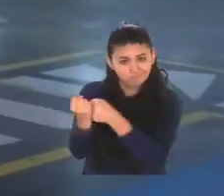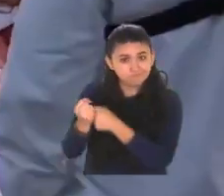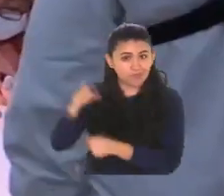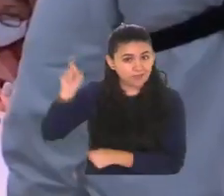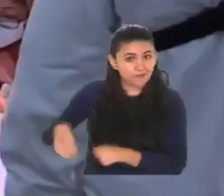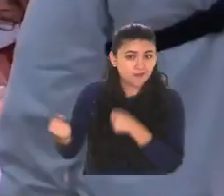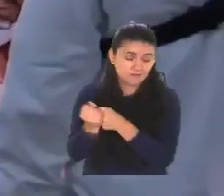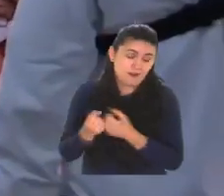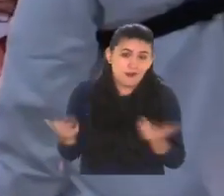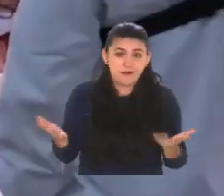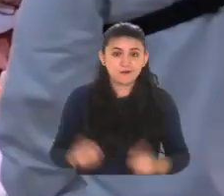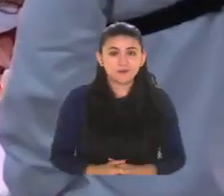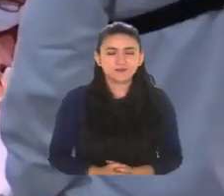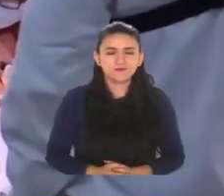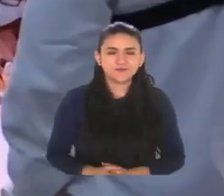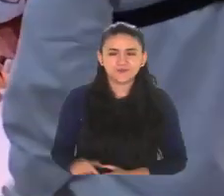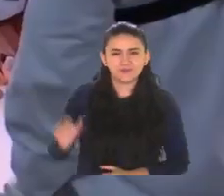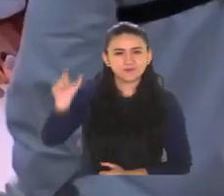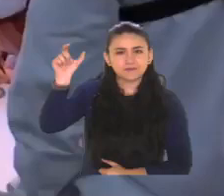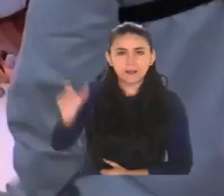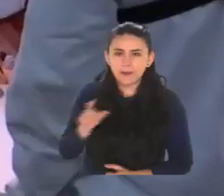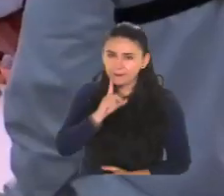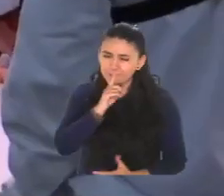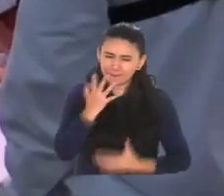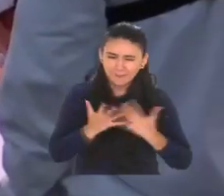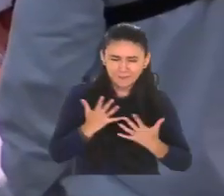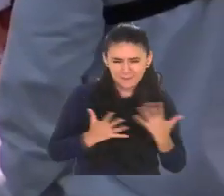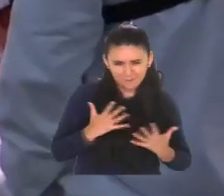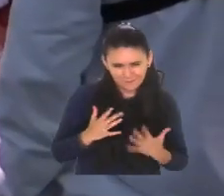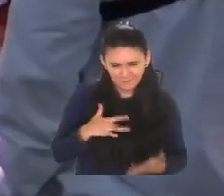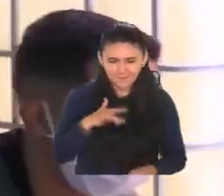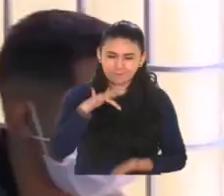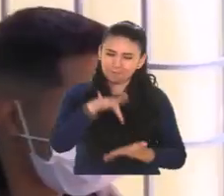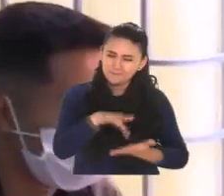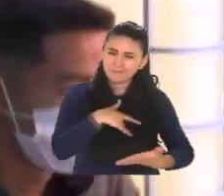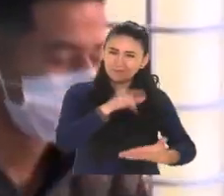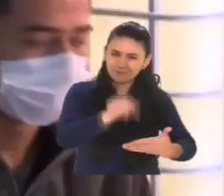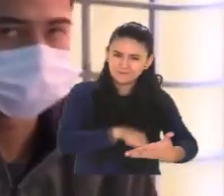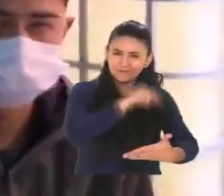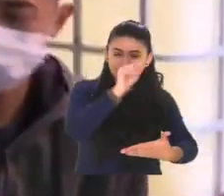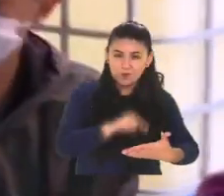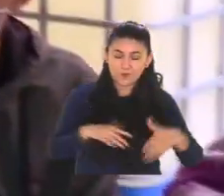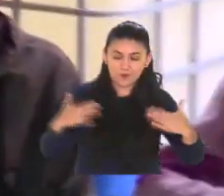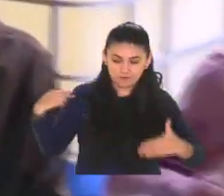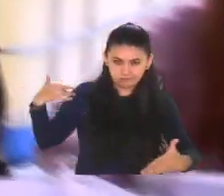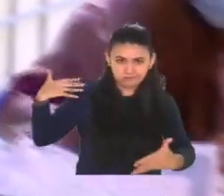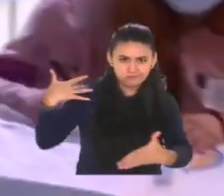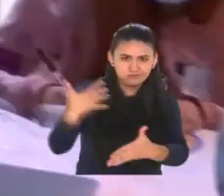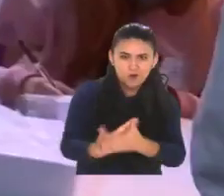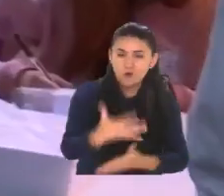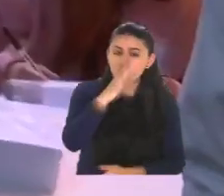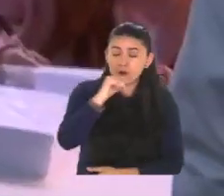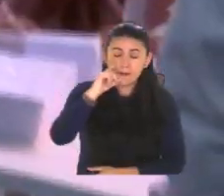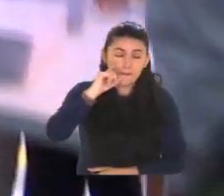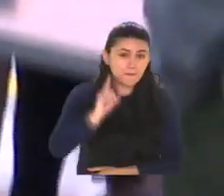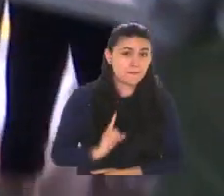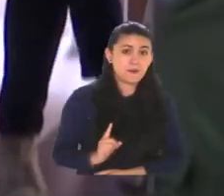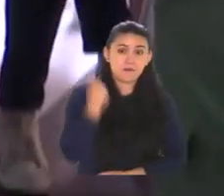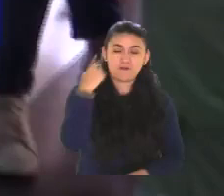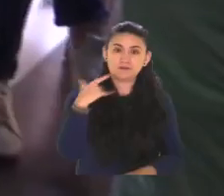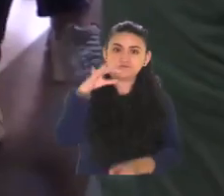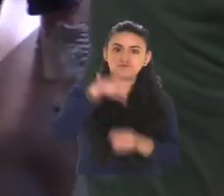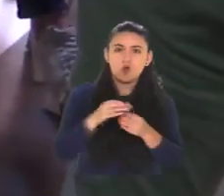sentido elkin de pocas palabras cumplió con la misión esa que es histórica la de participar en la primera elección a los